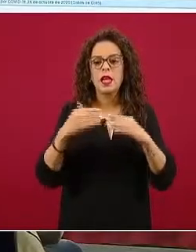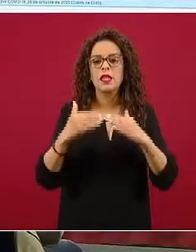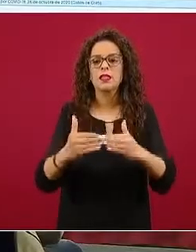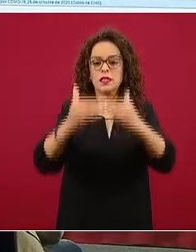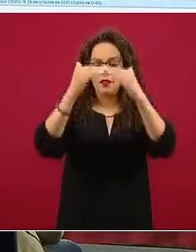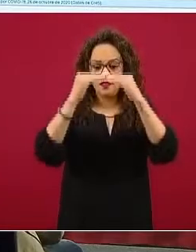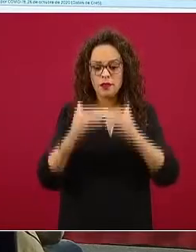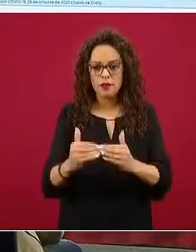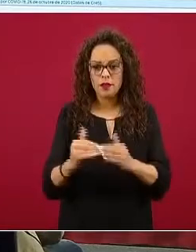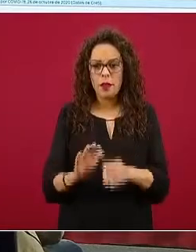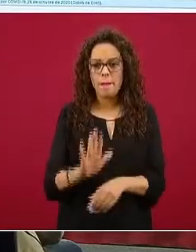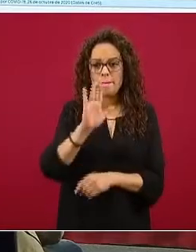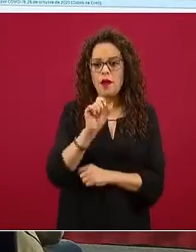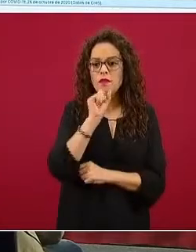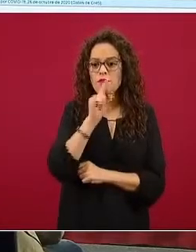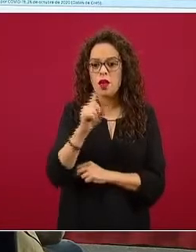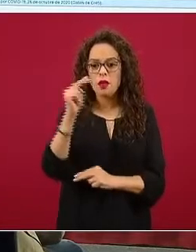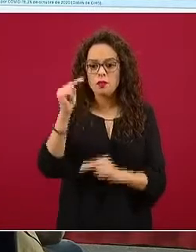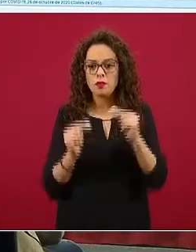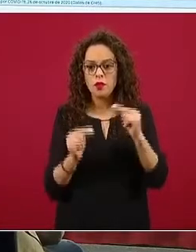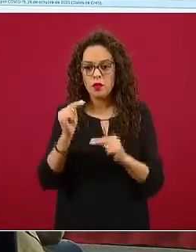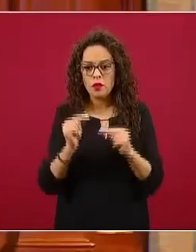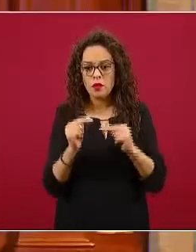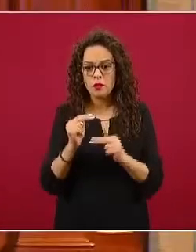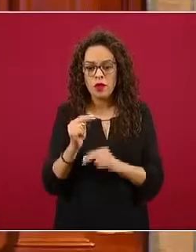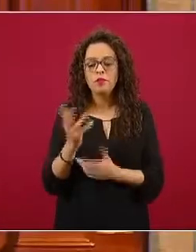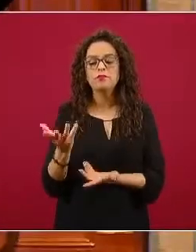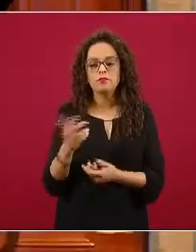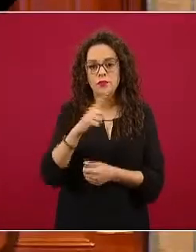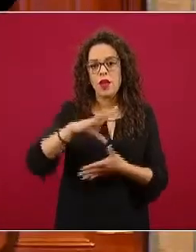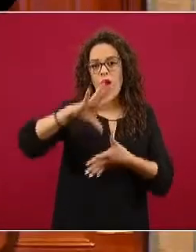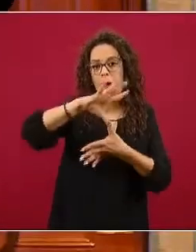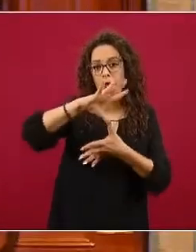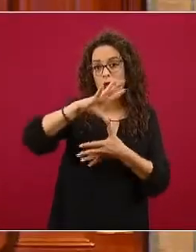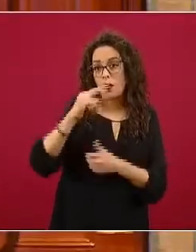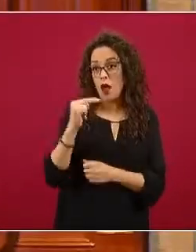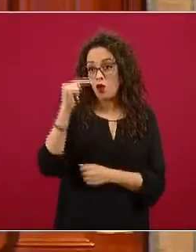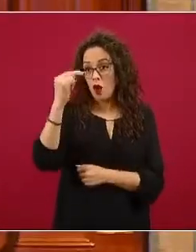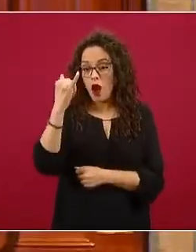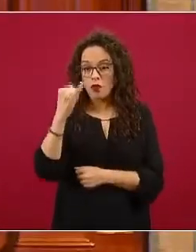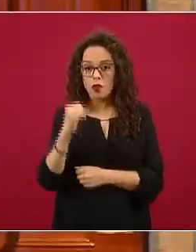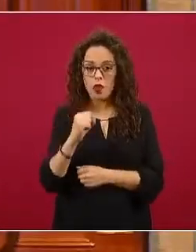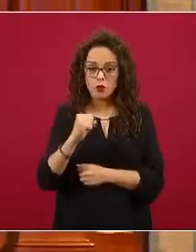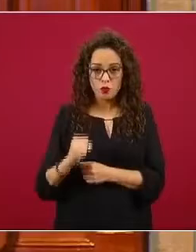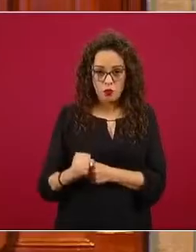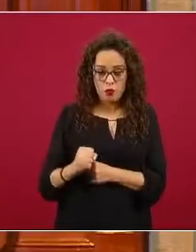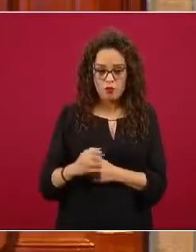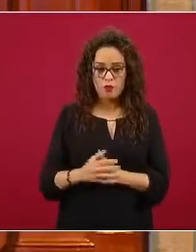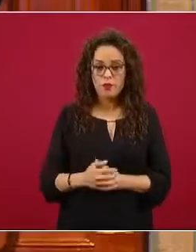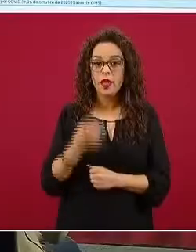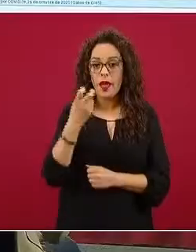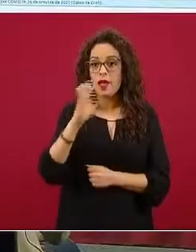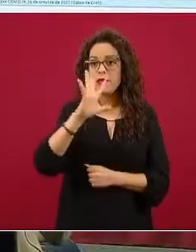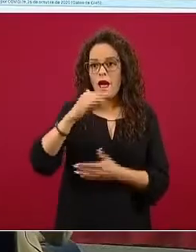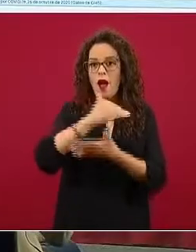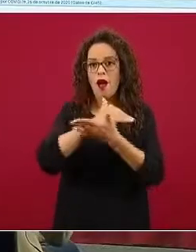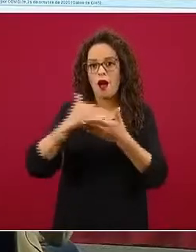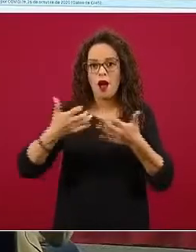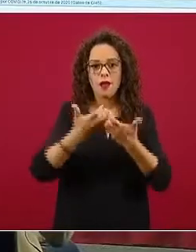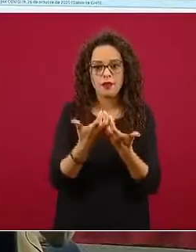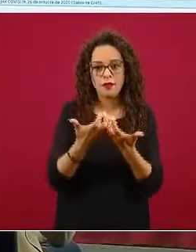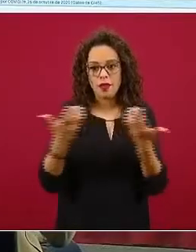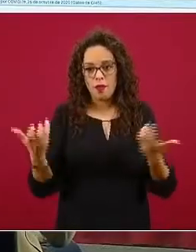mismo nivel, digamos, América del Norte y América del Sur. Aquí sí están separadas América del Norte y del Sur en dos